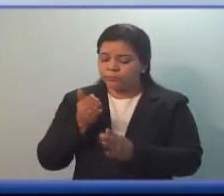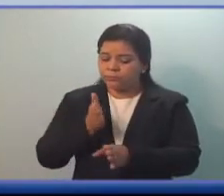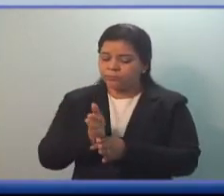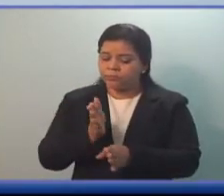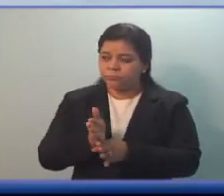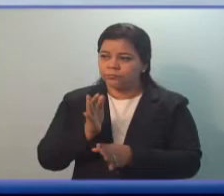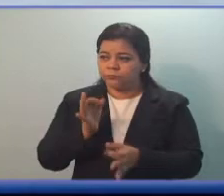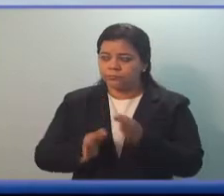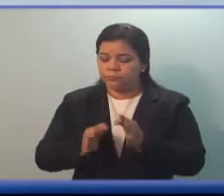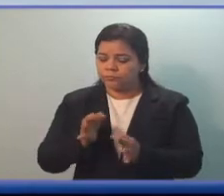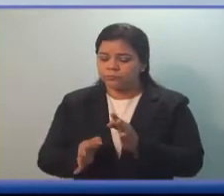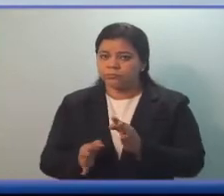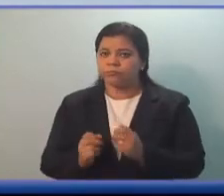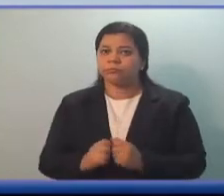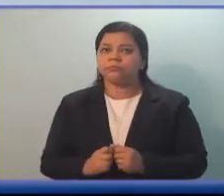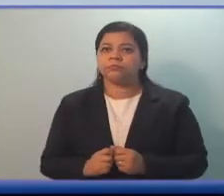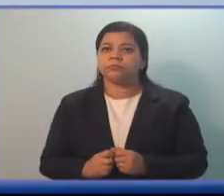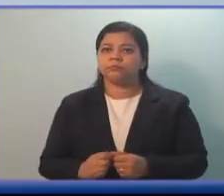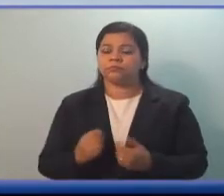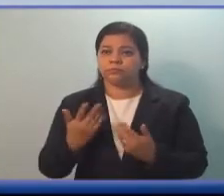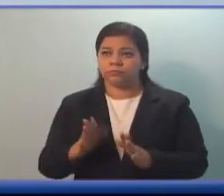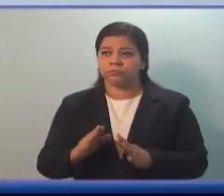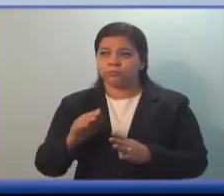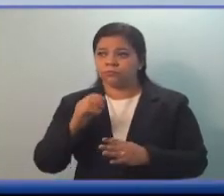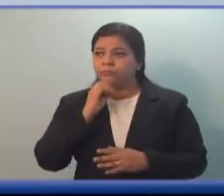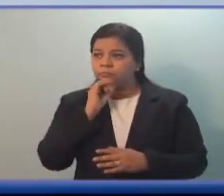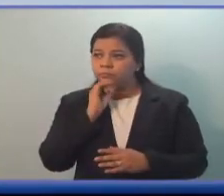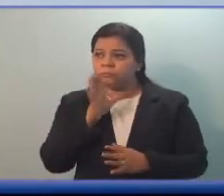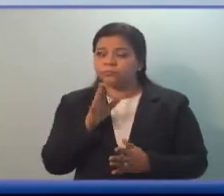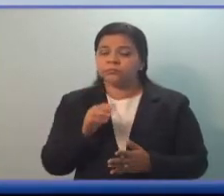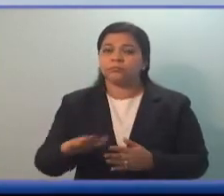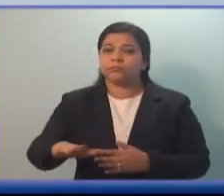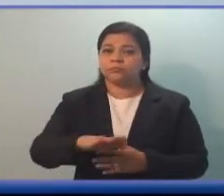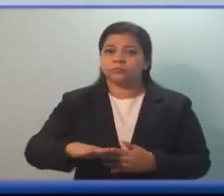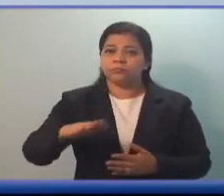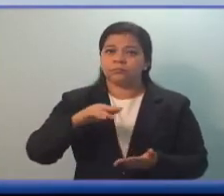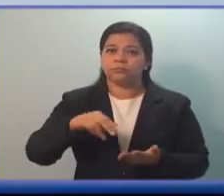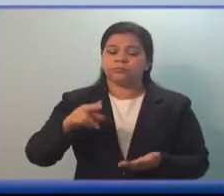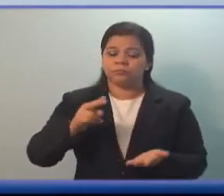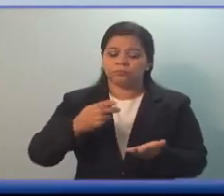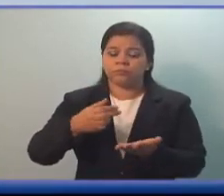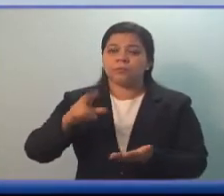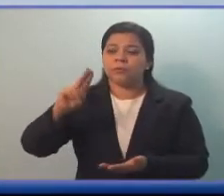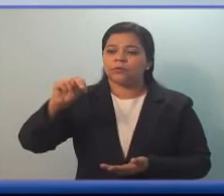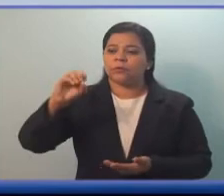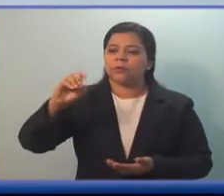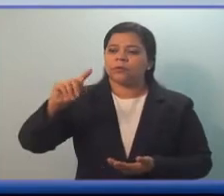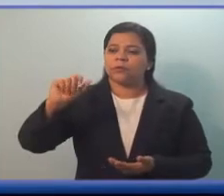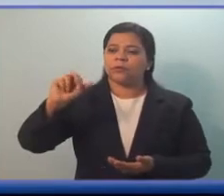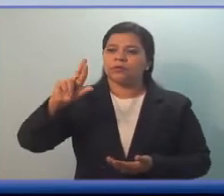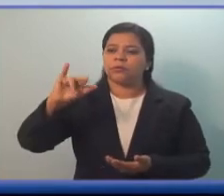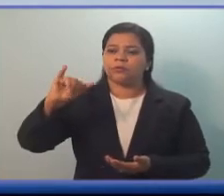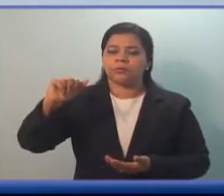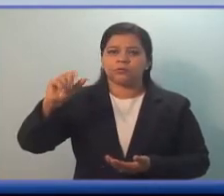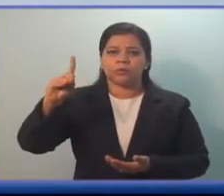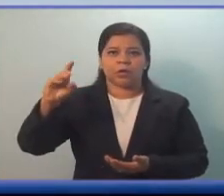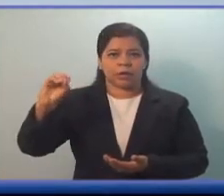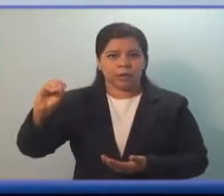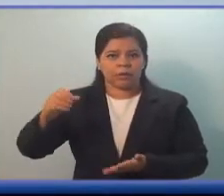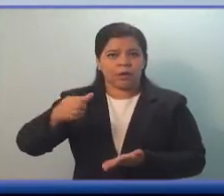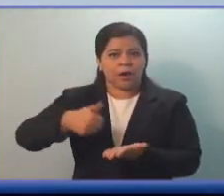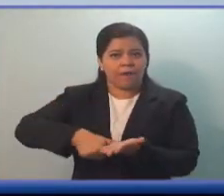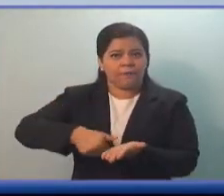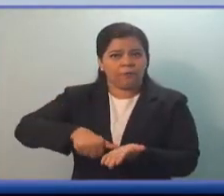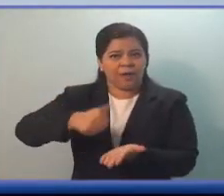judicial, sección de notariado. Antes estaba Providad, pero Providad pasó a la presidencia.